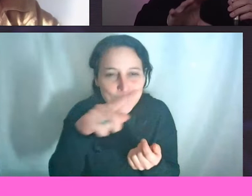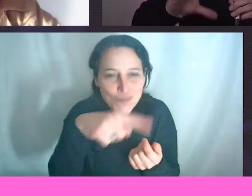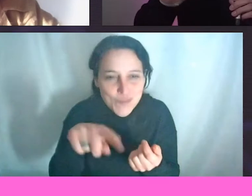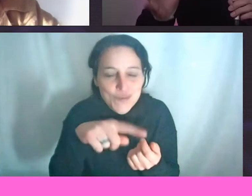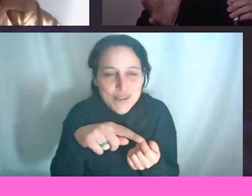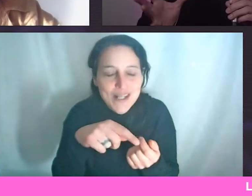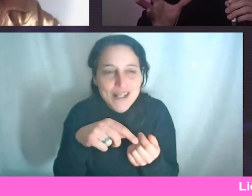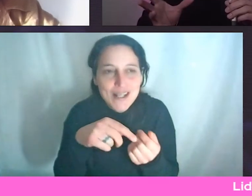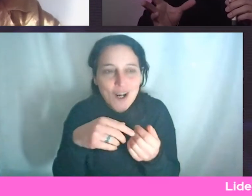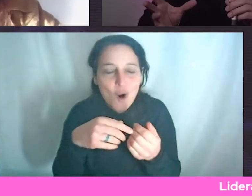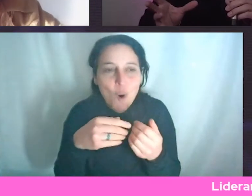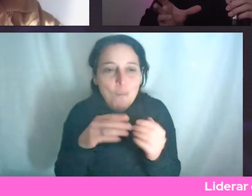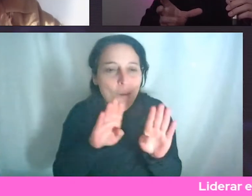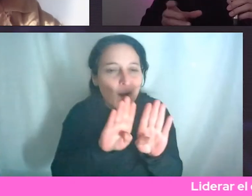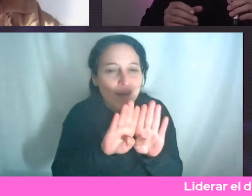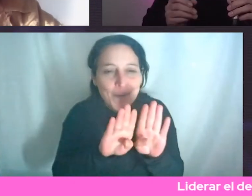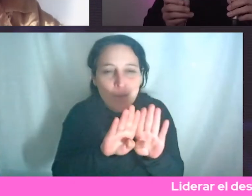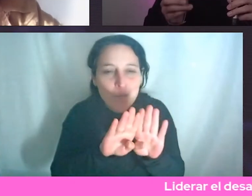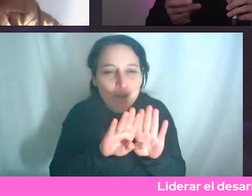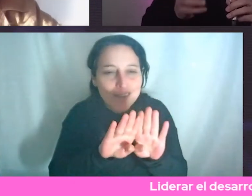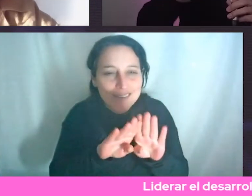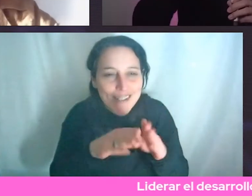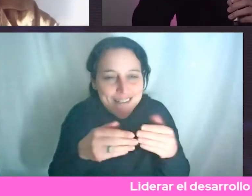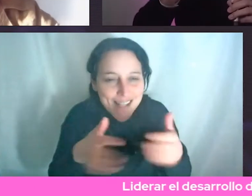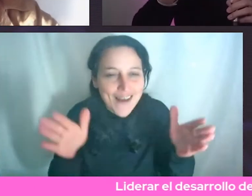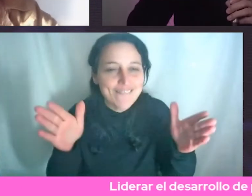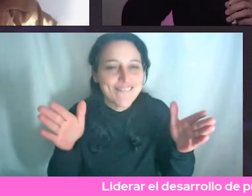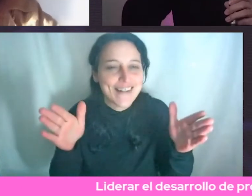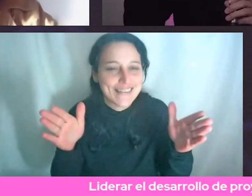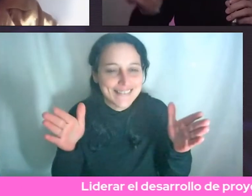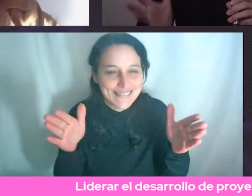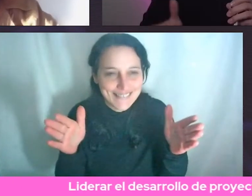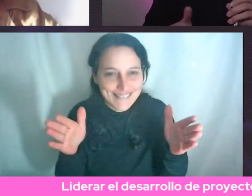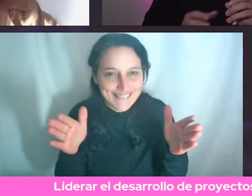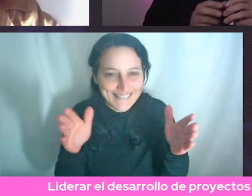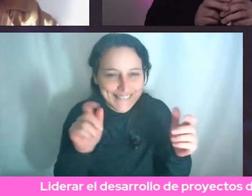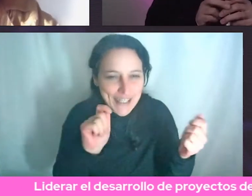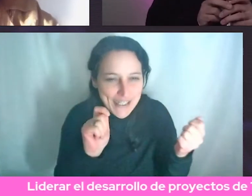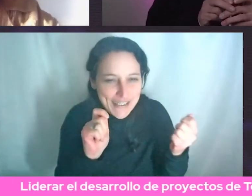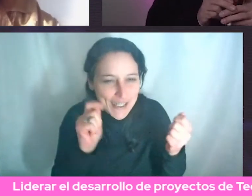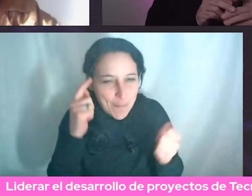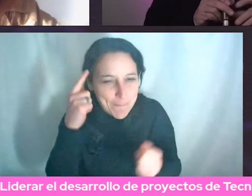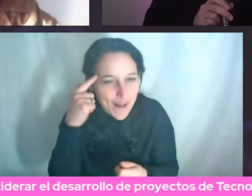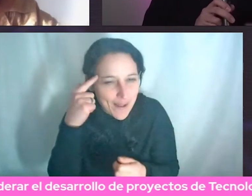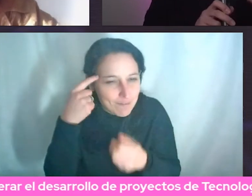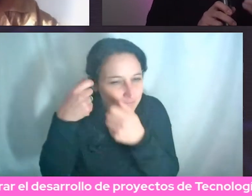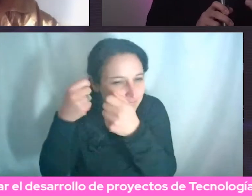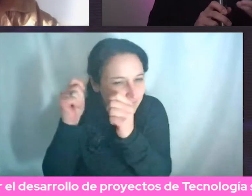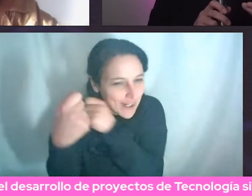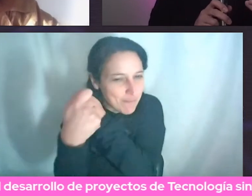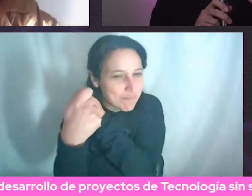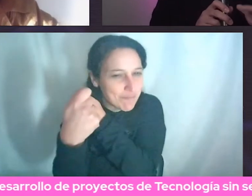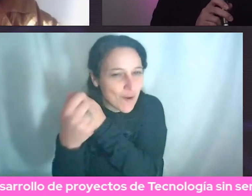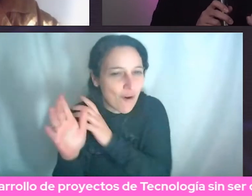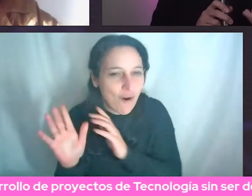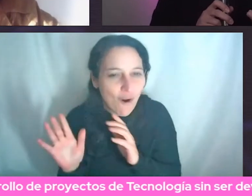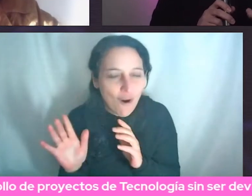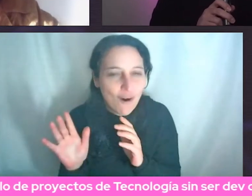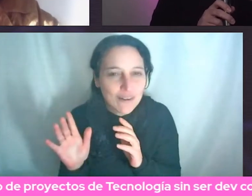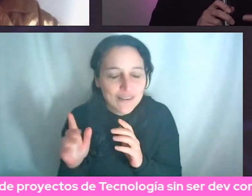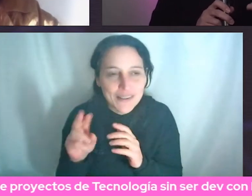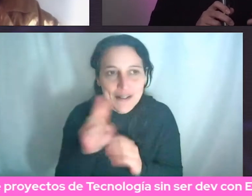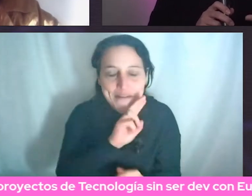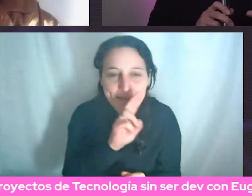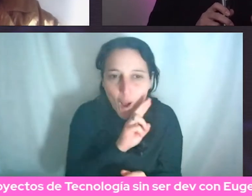les abre un montón de puertas, y también hay un cambio de mentalidad. Entonces, creo que esas personas, esas chicas deben tener